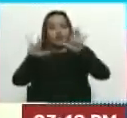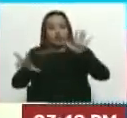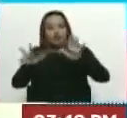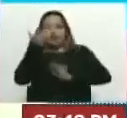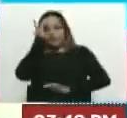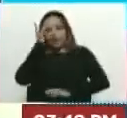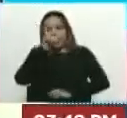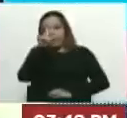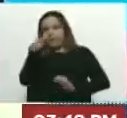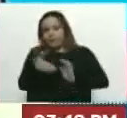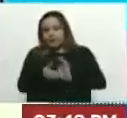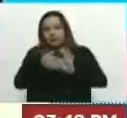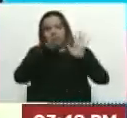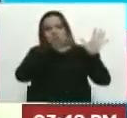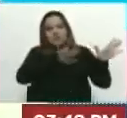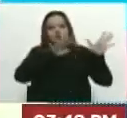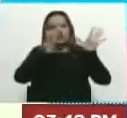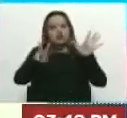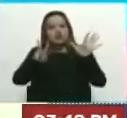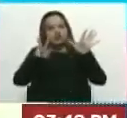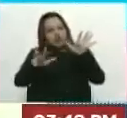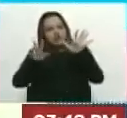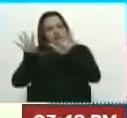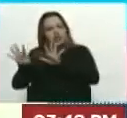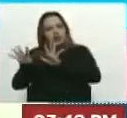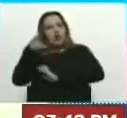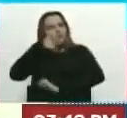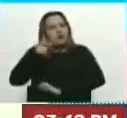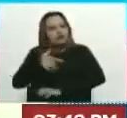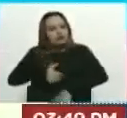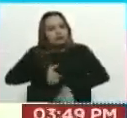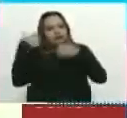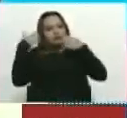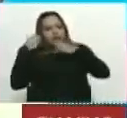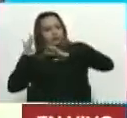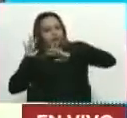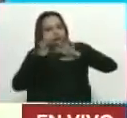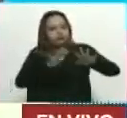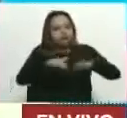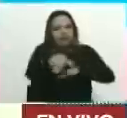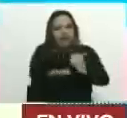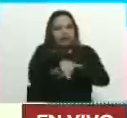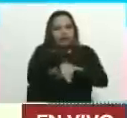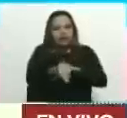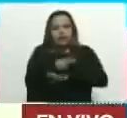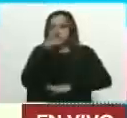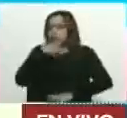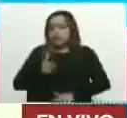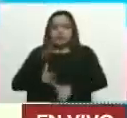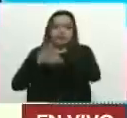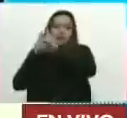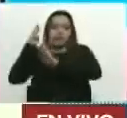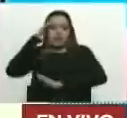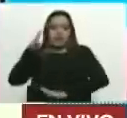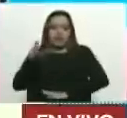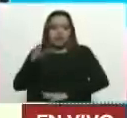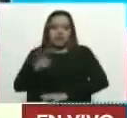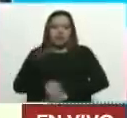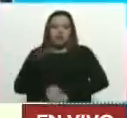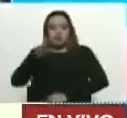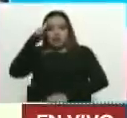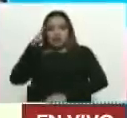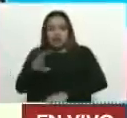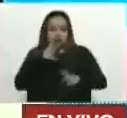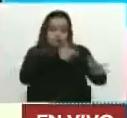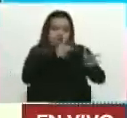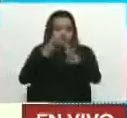pueblo enardecido salió a la calle sin militares, los militares lo sacaron, la dirigencia política